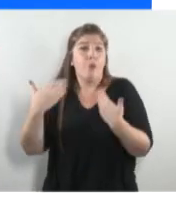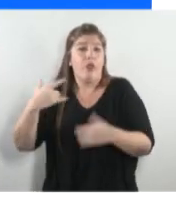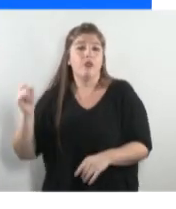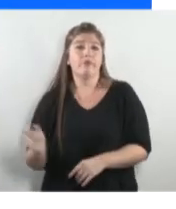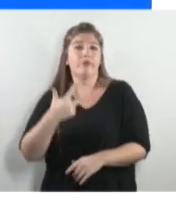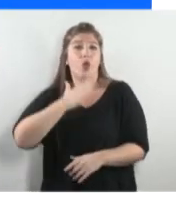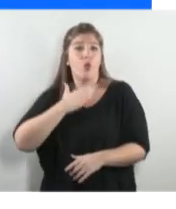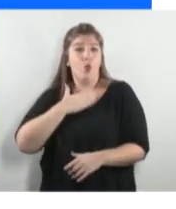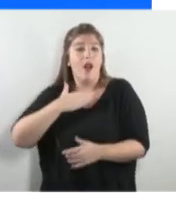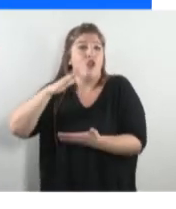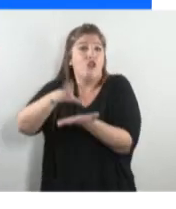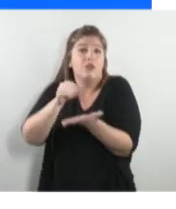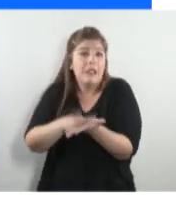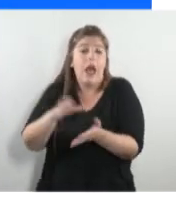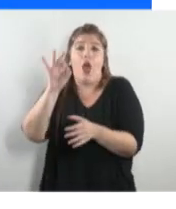legal y libre.